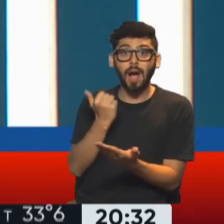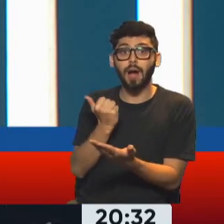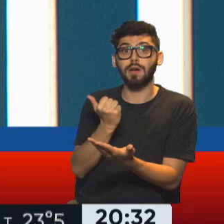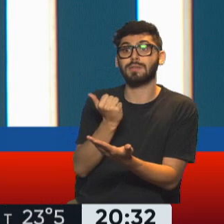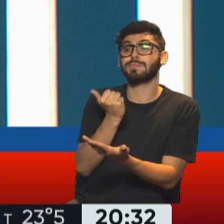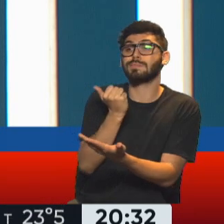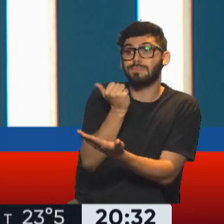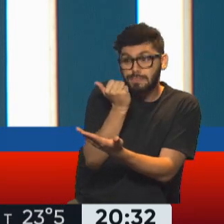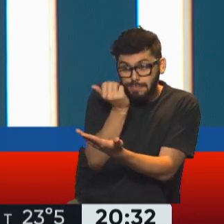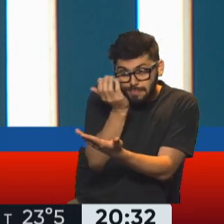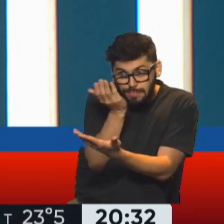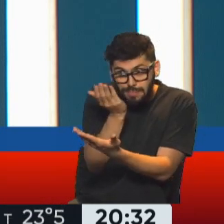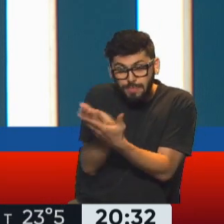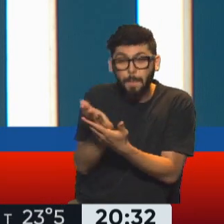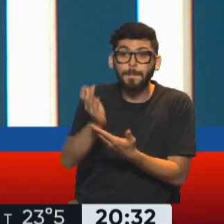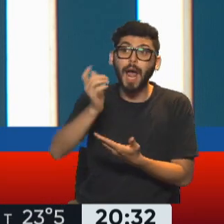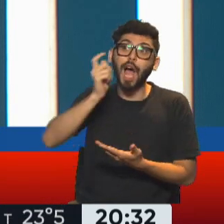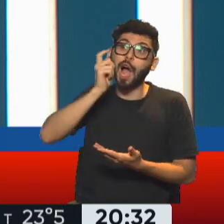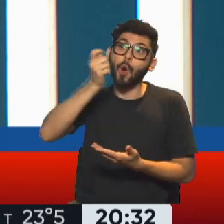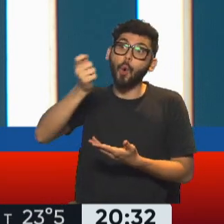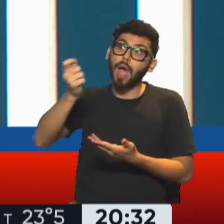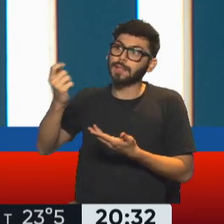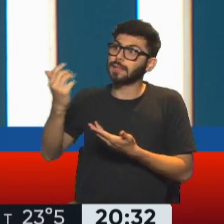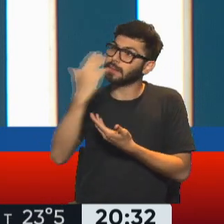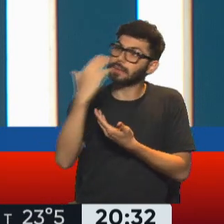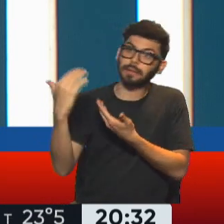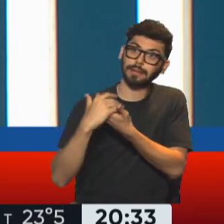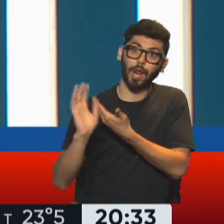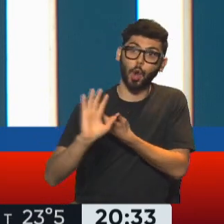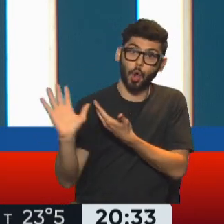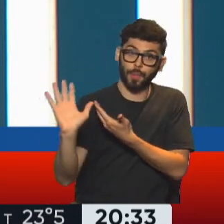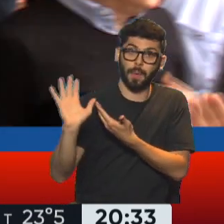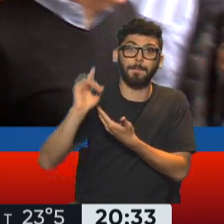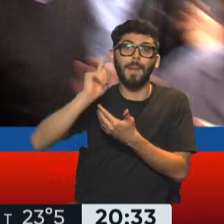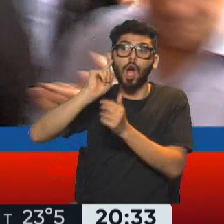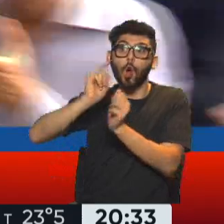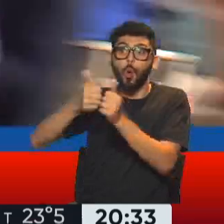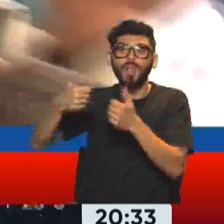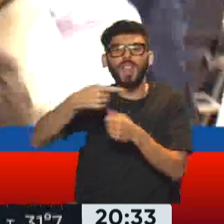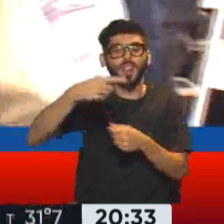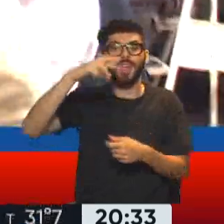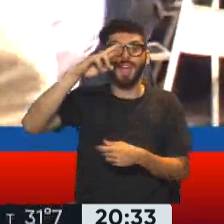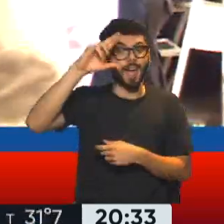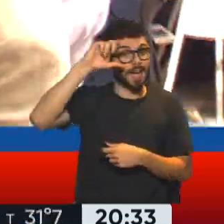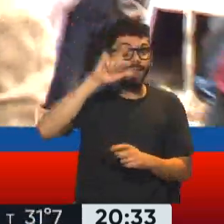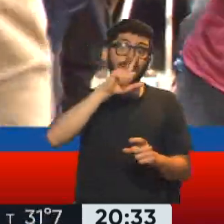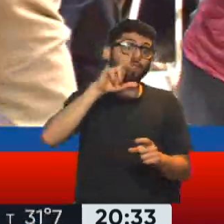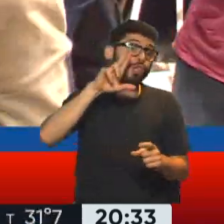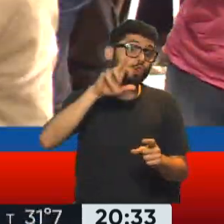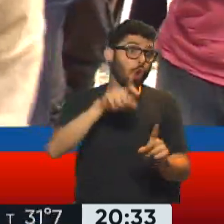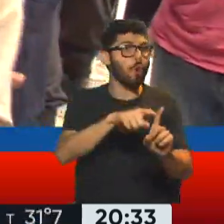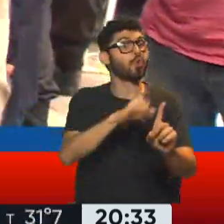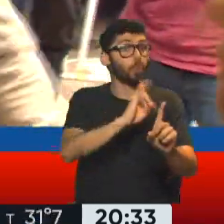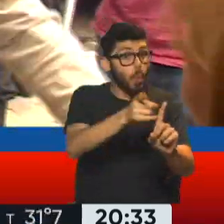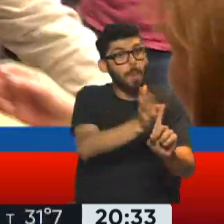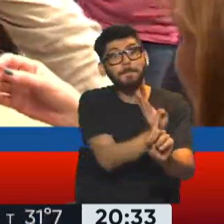que el juez de Dolores no pueda intervenir y que los jueces de los tribunales federales de retiro le pidan al juez de